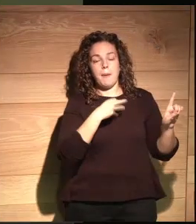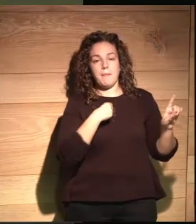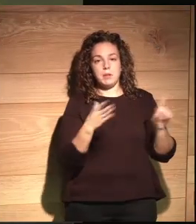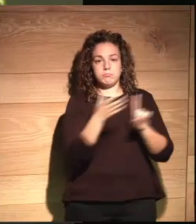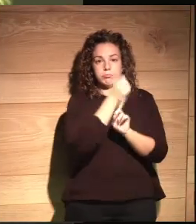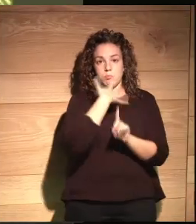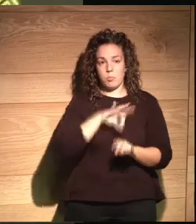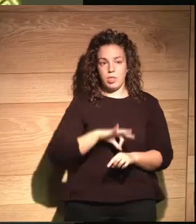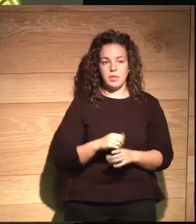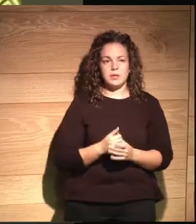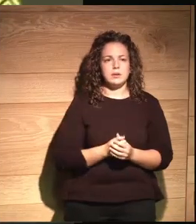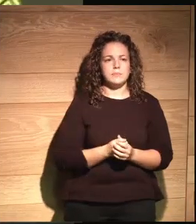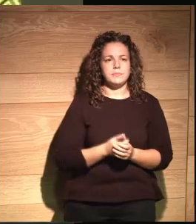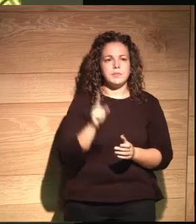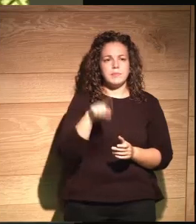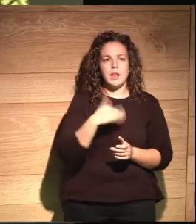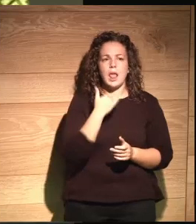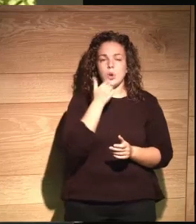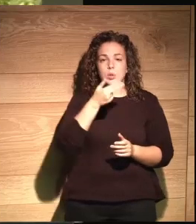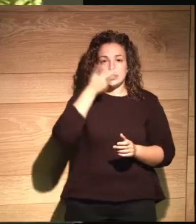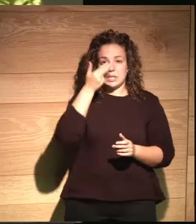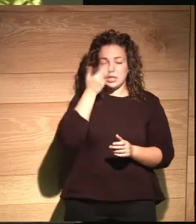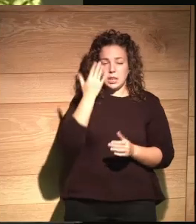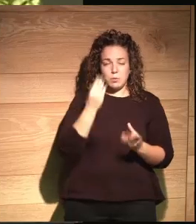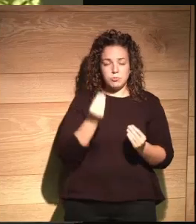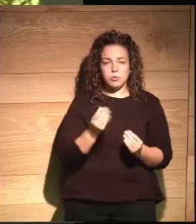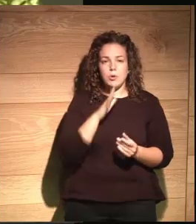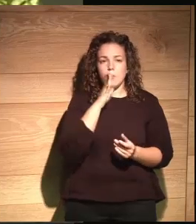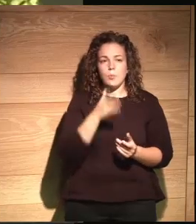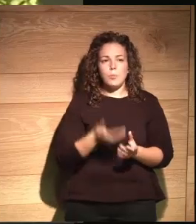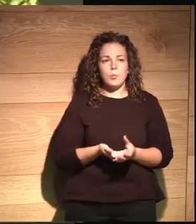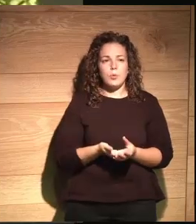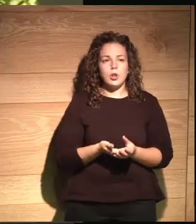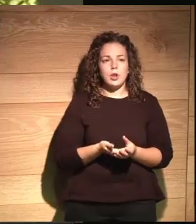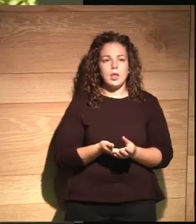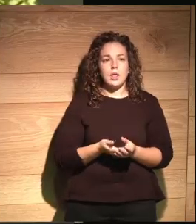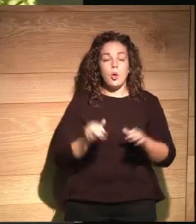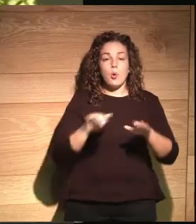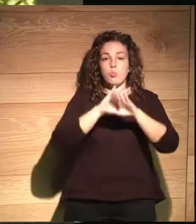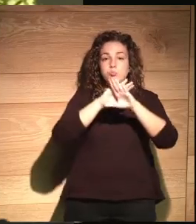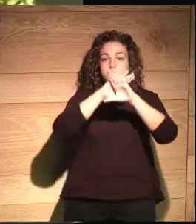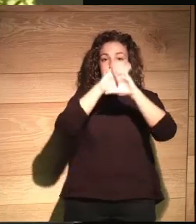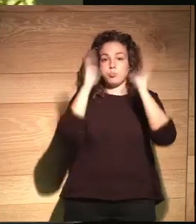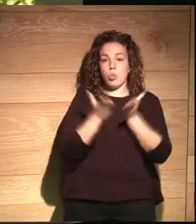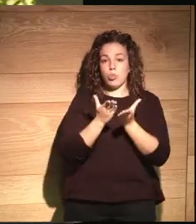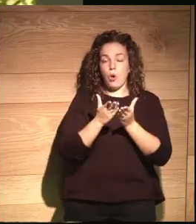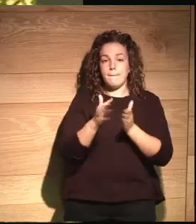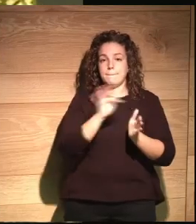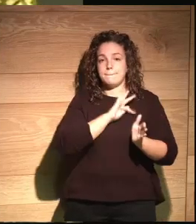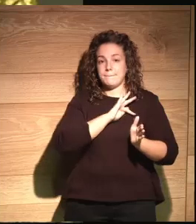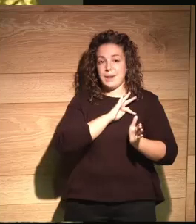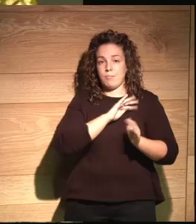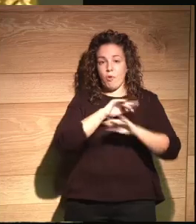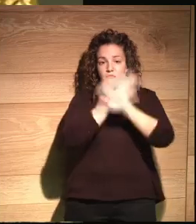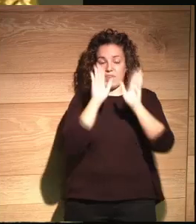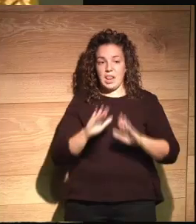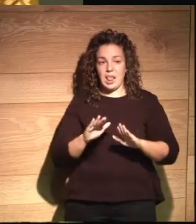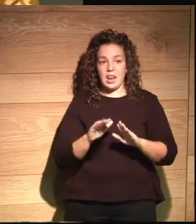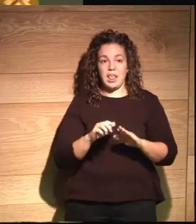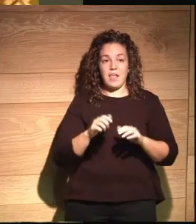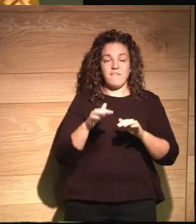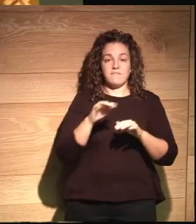la página del m&t y algo muy interesante que fue la final de la copa del mundo de entre